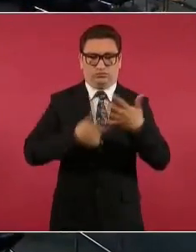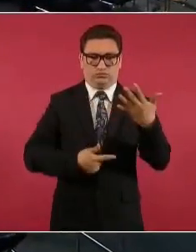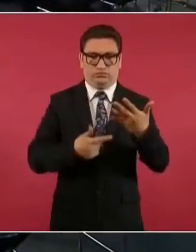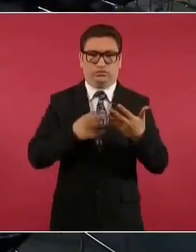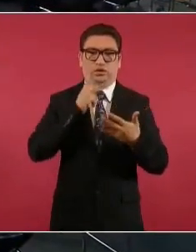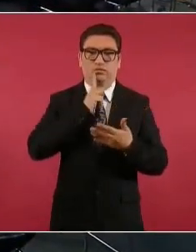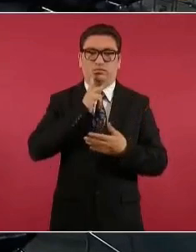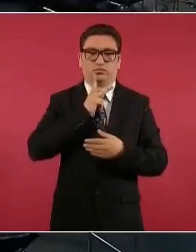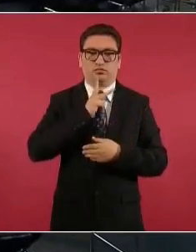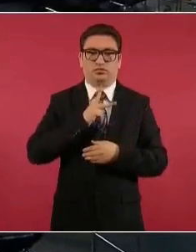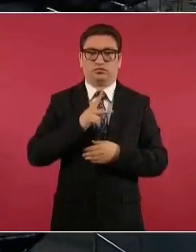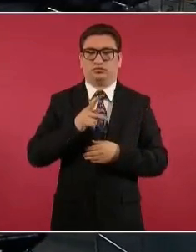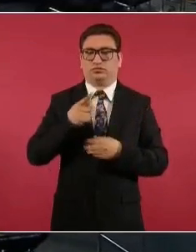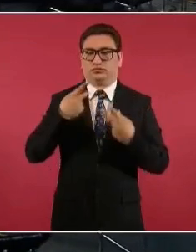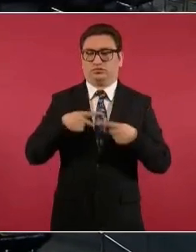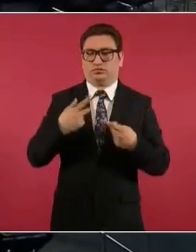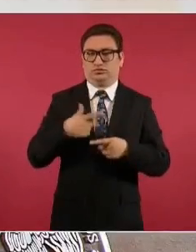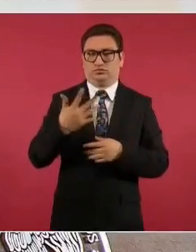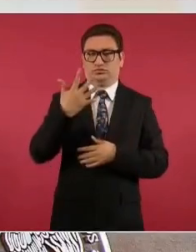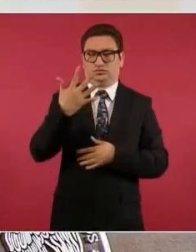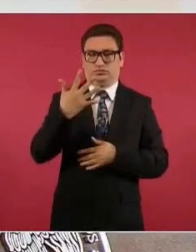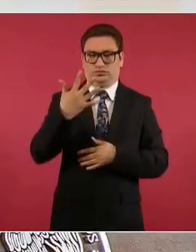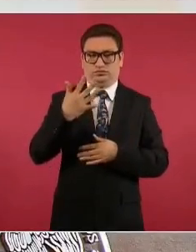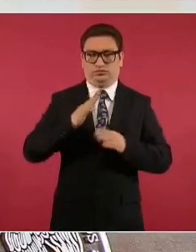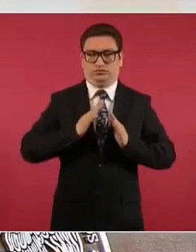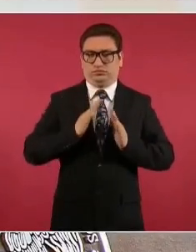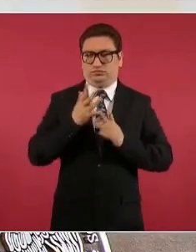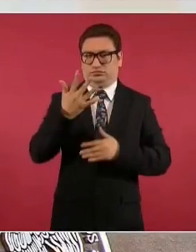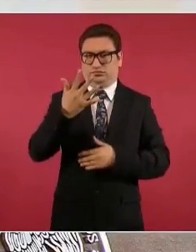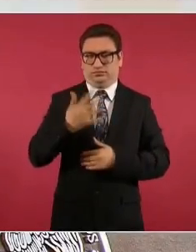esté. Son 5 militares.